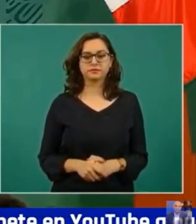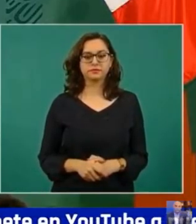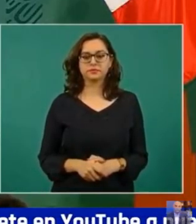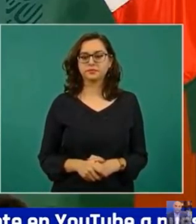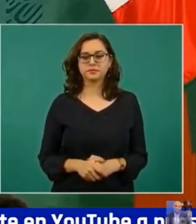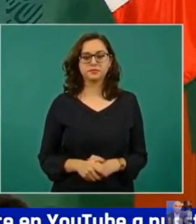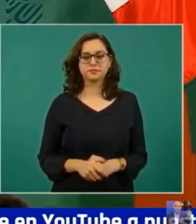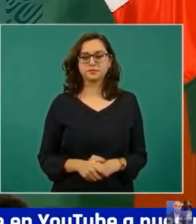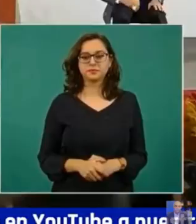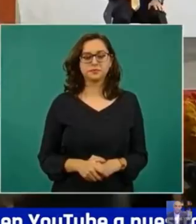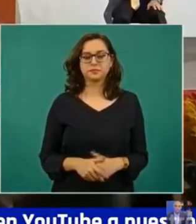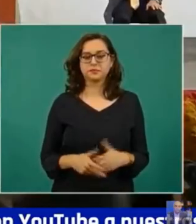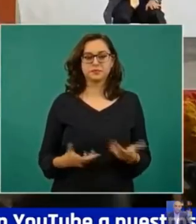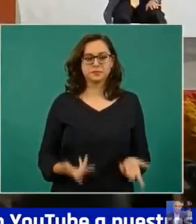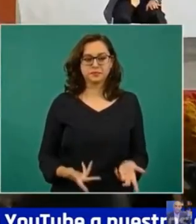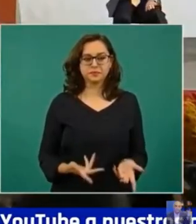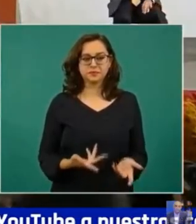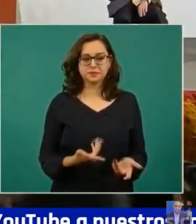ningún municipio